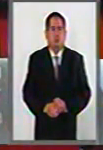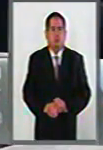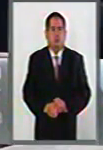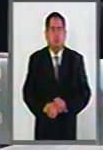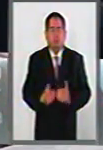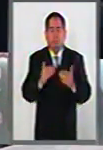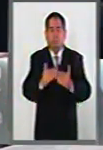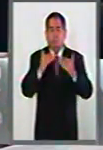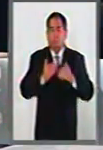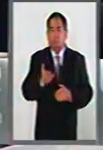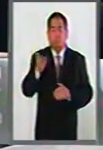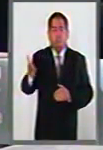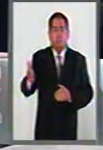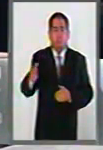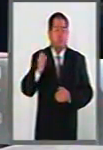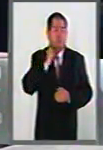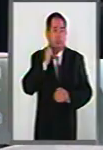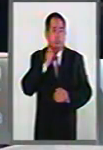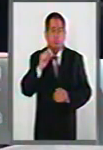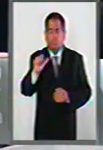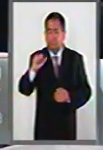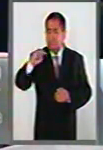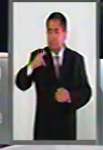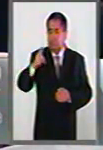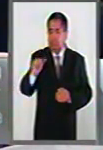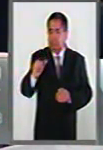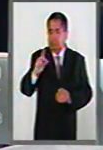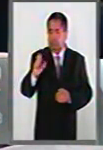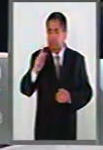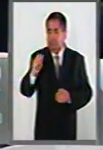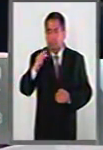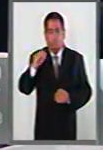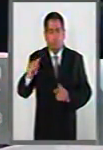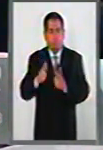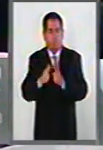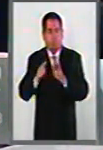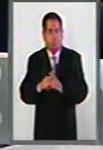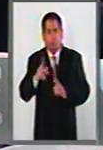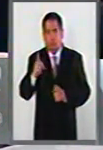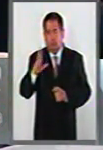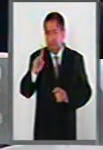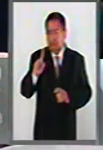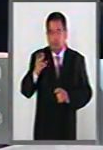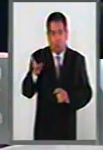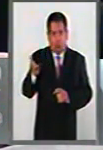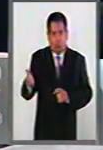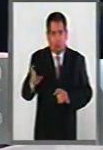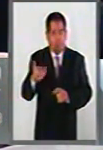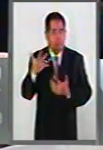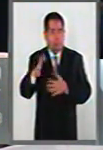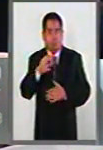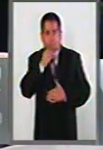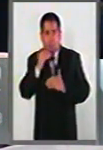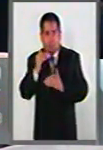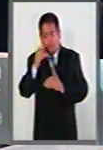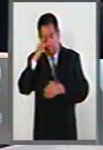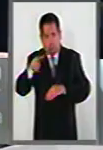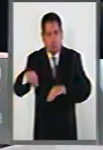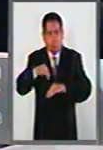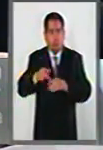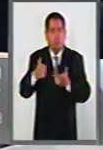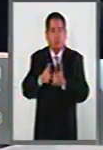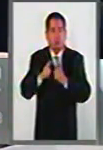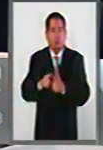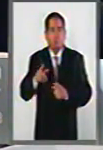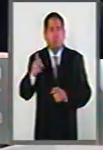Tiene el uso de la palabra la senadora Angélica de la Peña Gómez, del Grupo Parlamentario del Partido de la Revolución Democrática, hasta por 10 minutos para fijar la posición de su